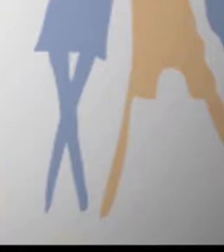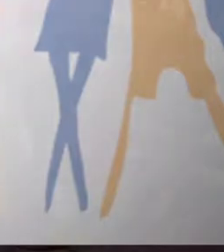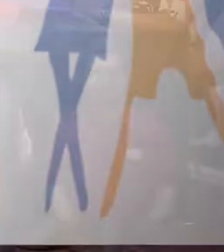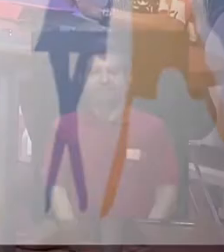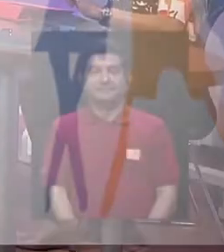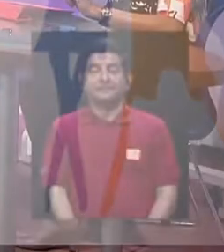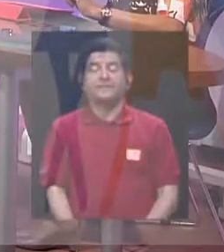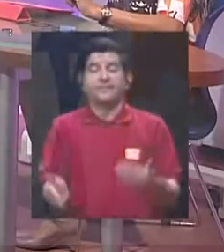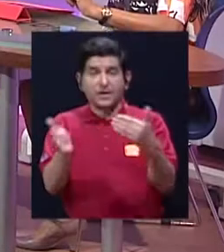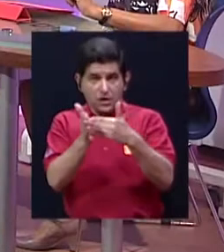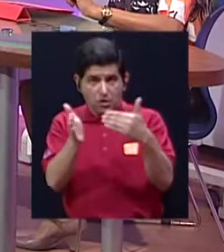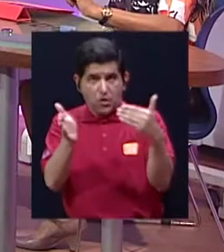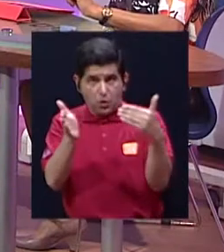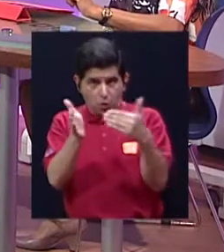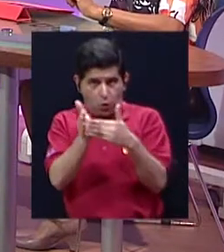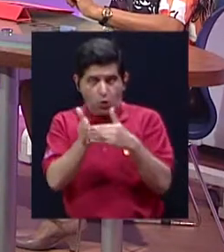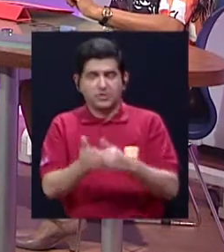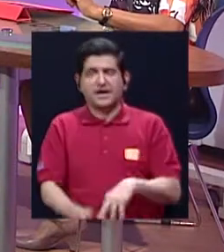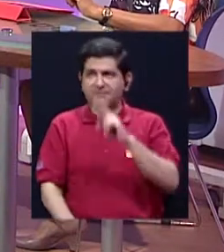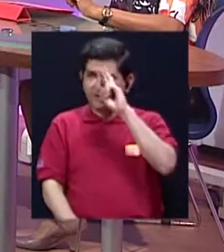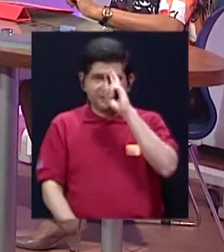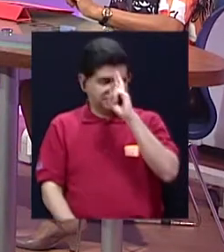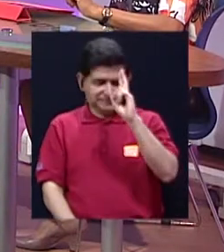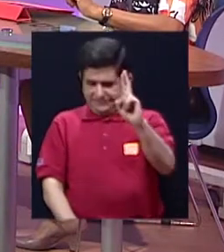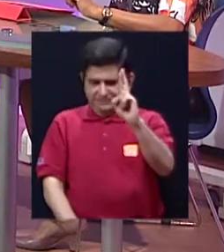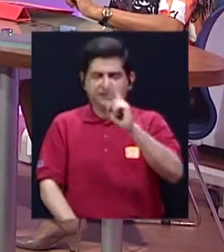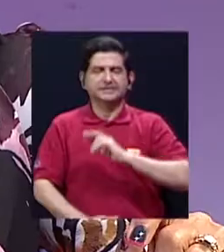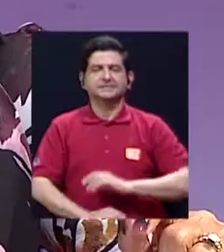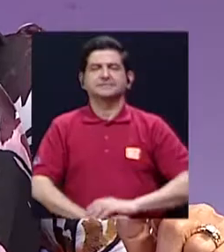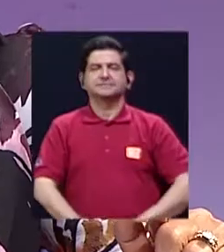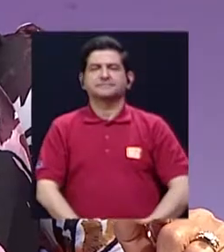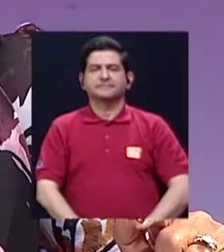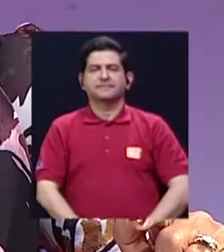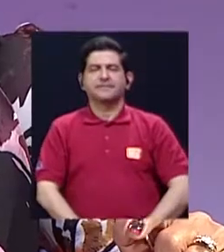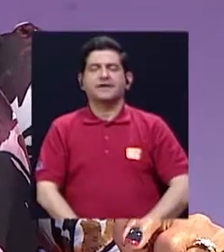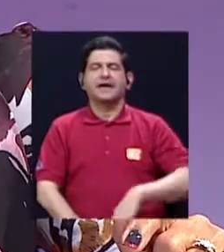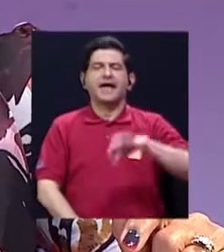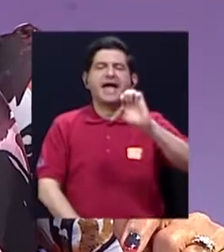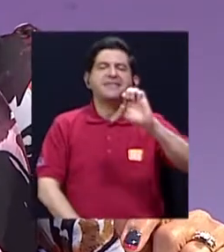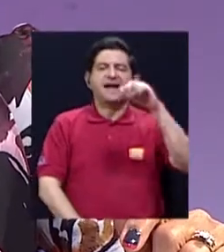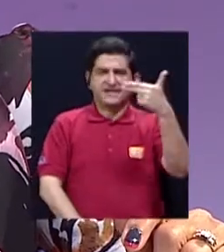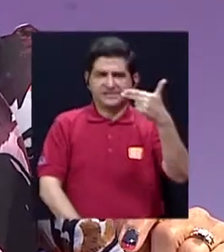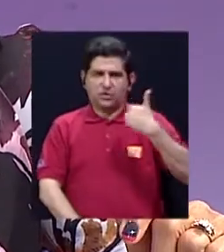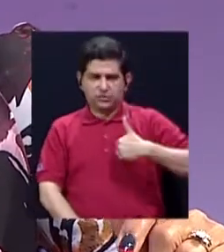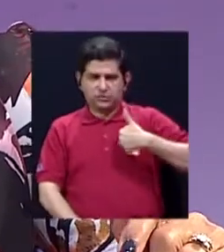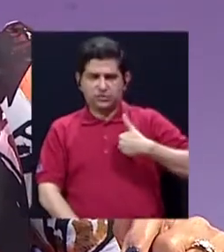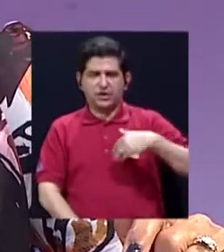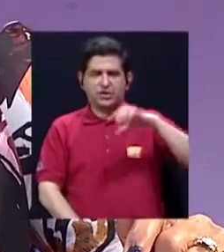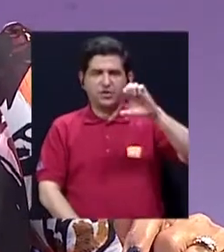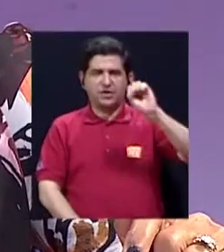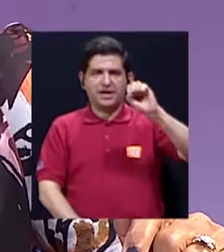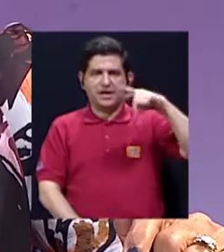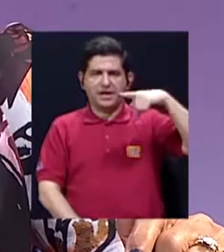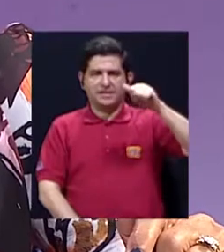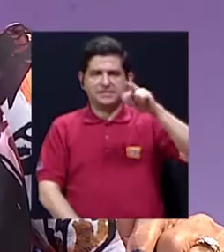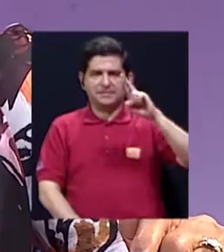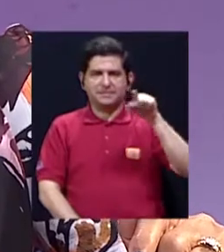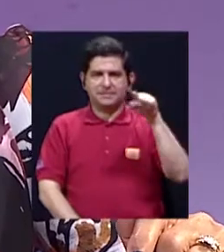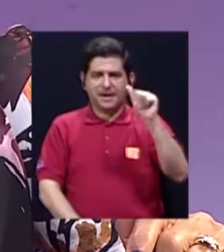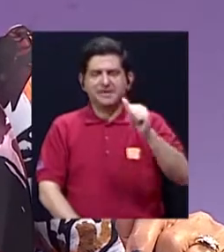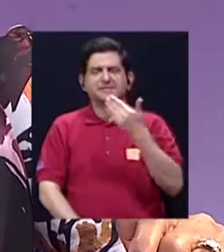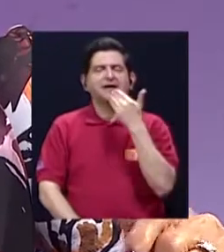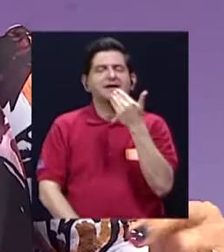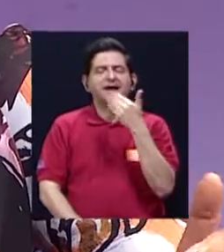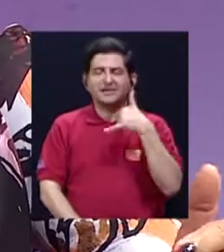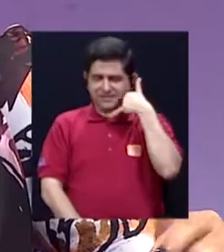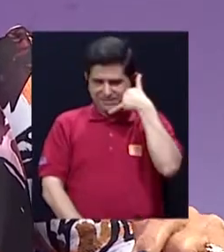Estamos de regreso en Irreverencias. Don Edgar Chacón de Esparza, a quien le agradecemos que nos haya